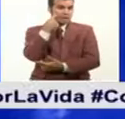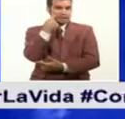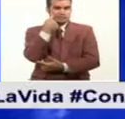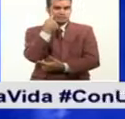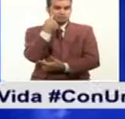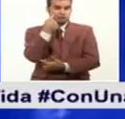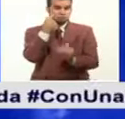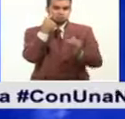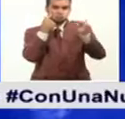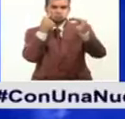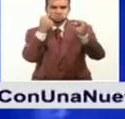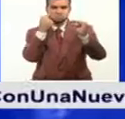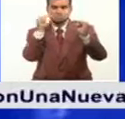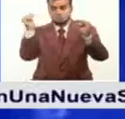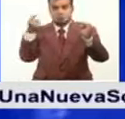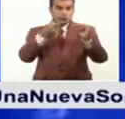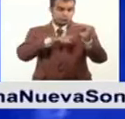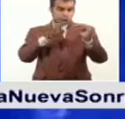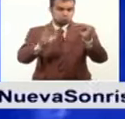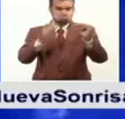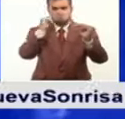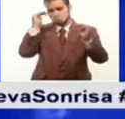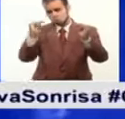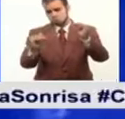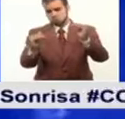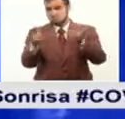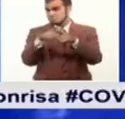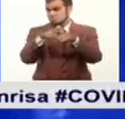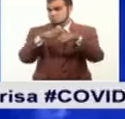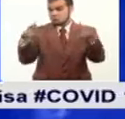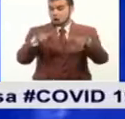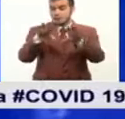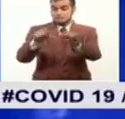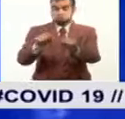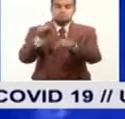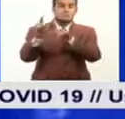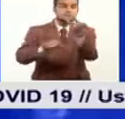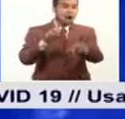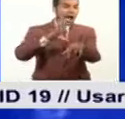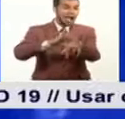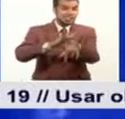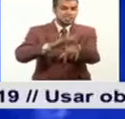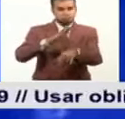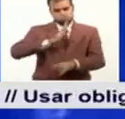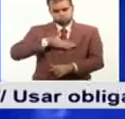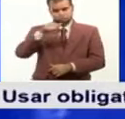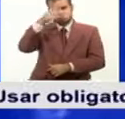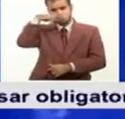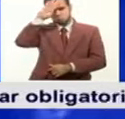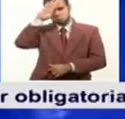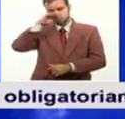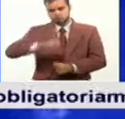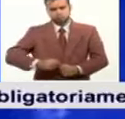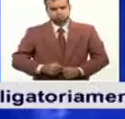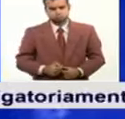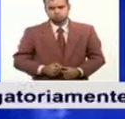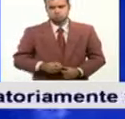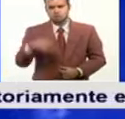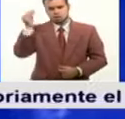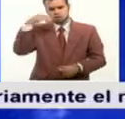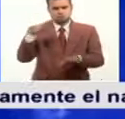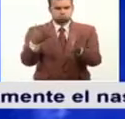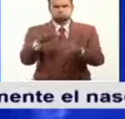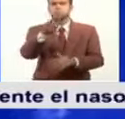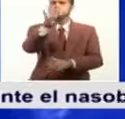Predominó la transmisión autóctona en el día de ayer, como ha predominado desde hace